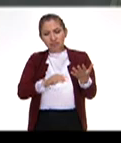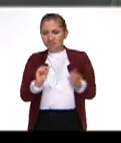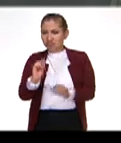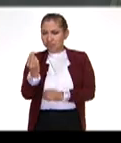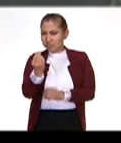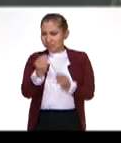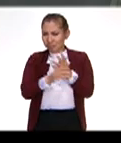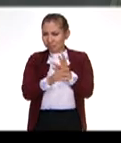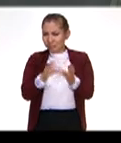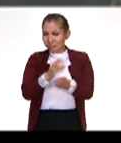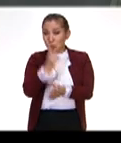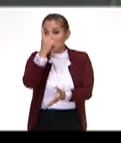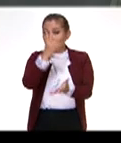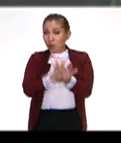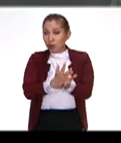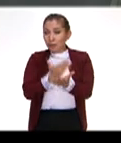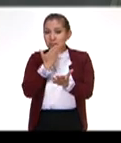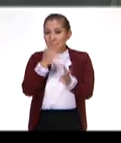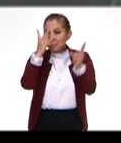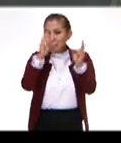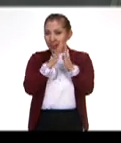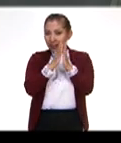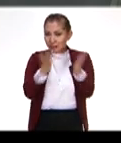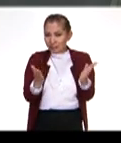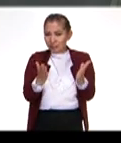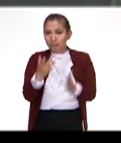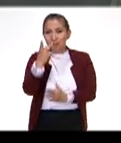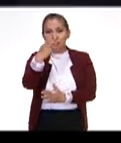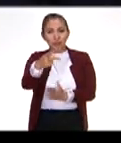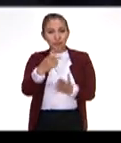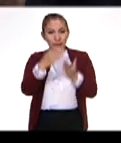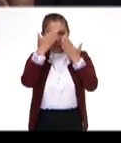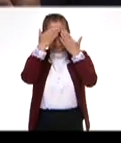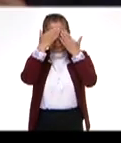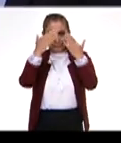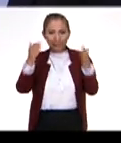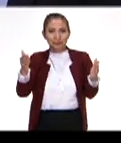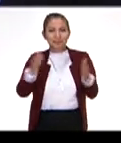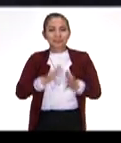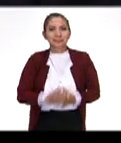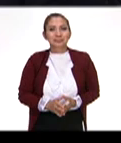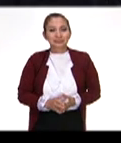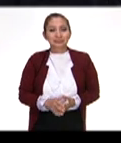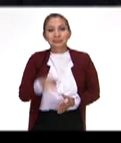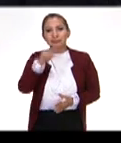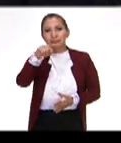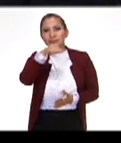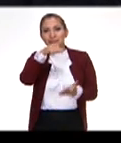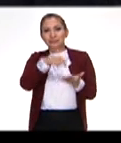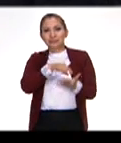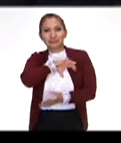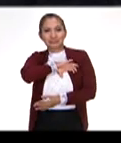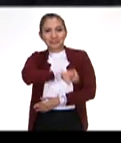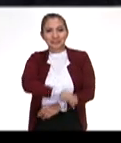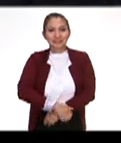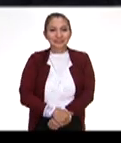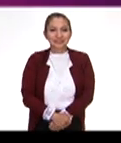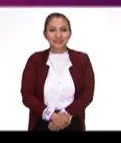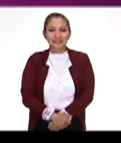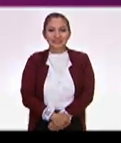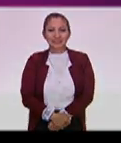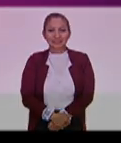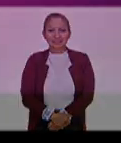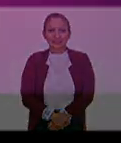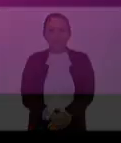se necesitan muchas cosas. Un buen libro a la mano, nuestra mente abierta y el espacio que prefieran.